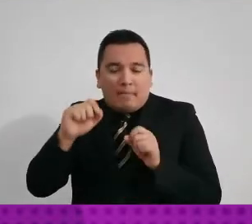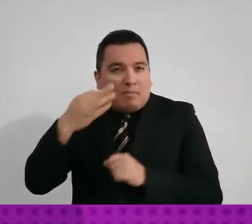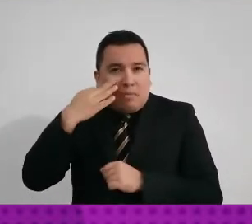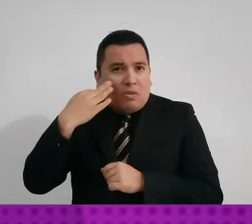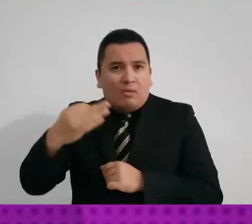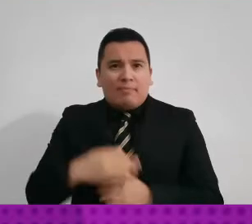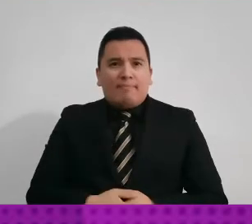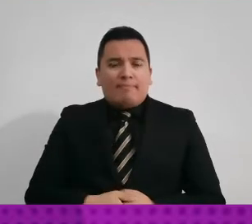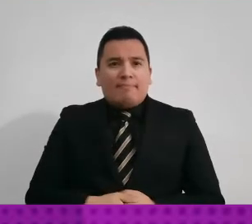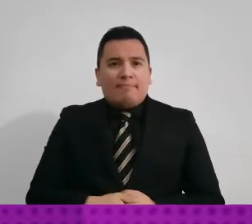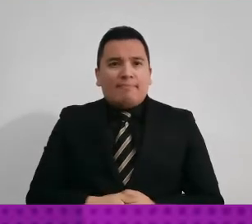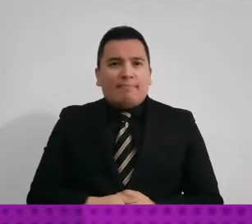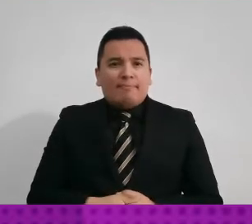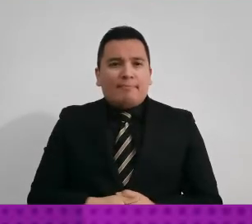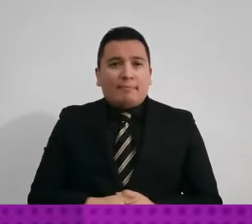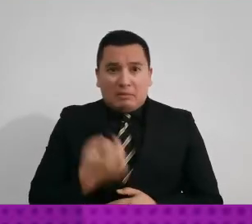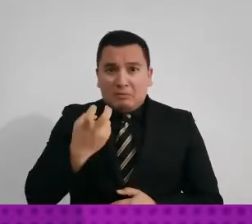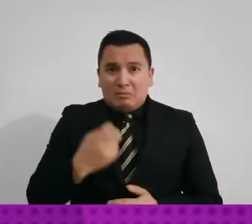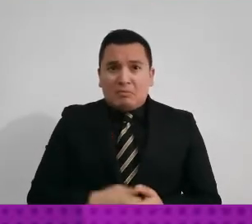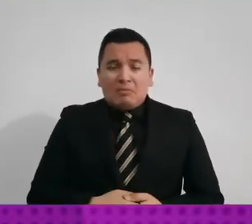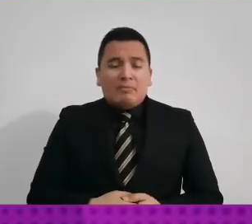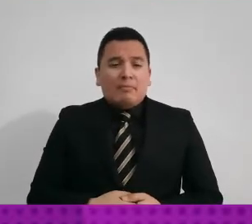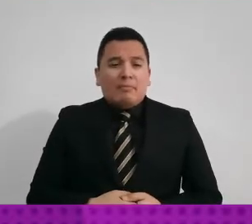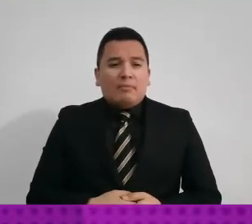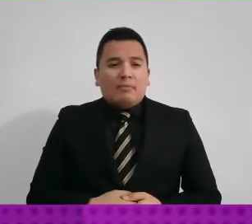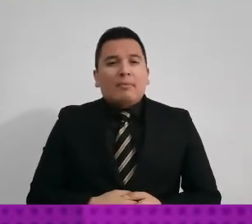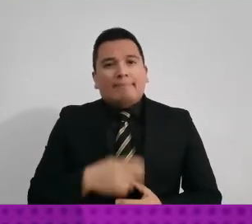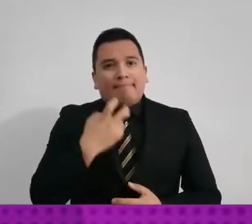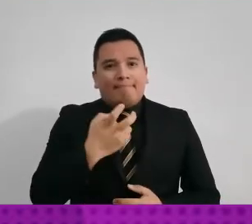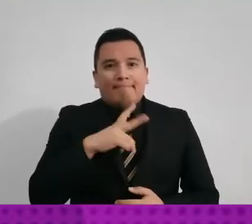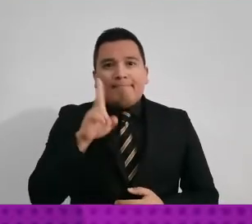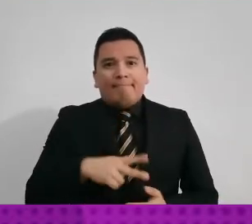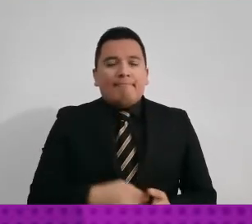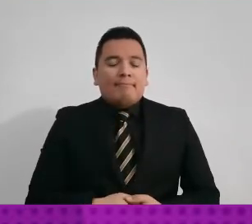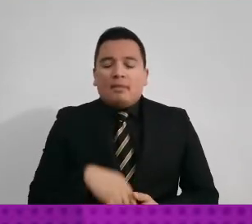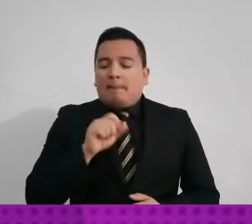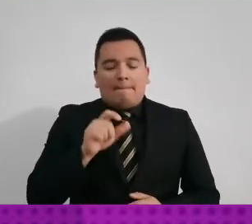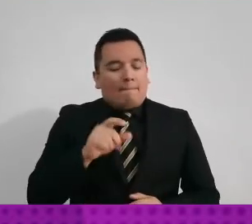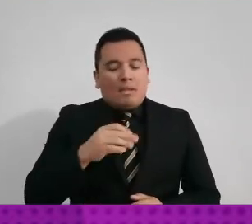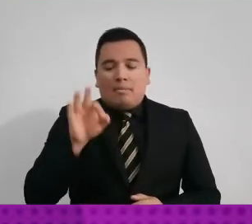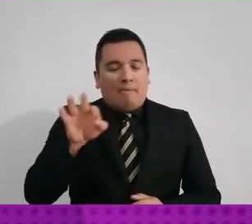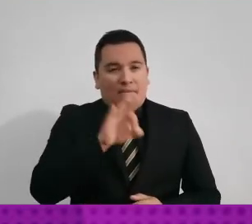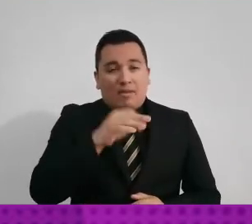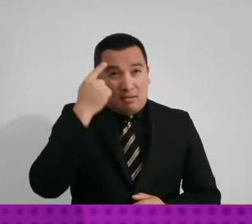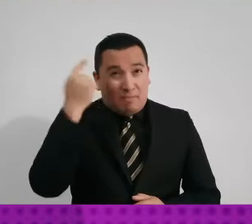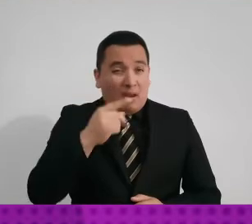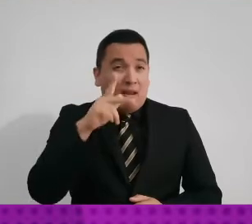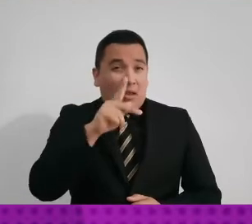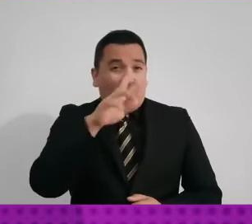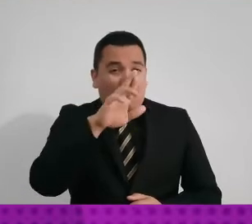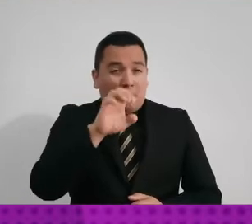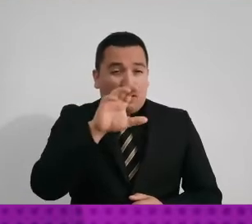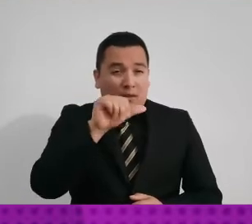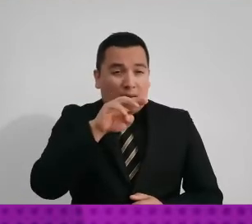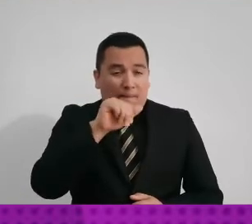en ese mismo tiempo de manera simultánea. ¿Es así? Sí, efectivamente, Guillermo, son los mismos tiempos tanto para la